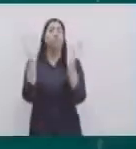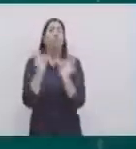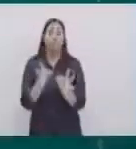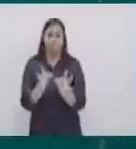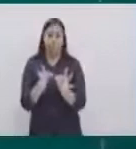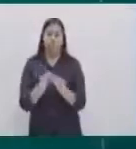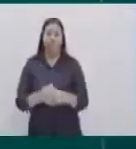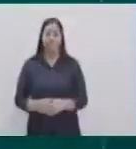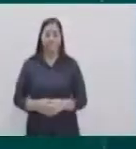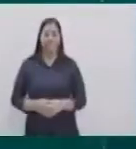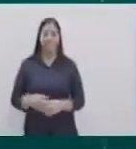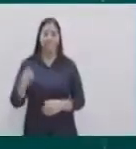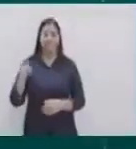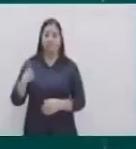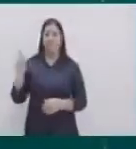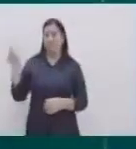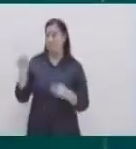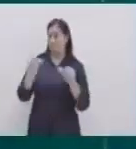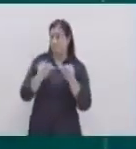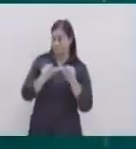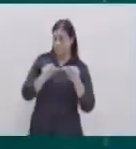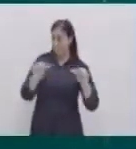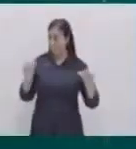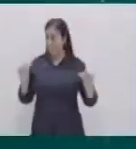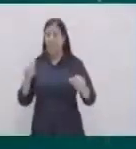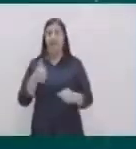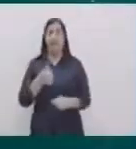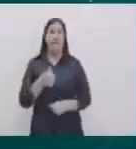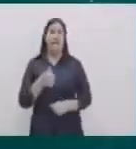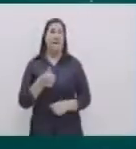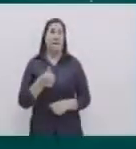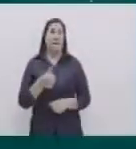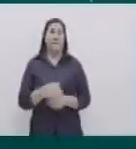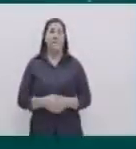cualquier tamaño y la vamos a llamar A.